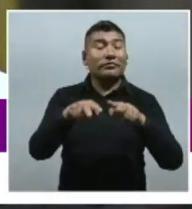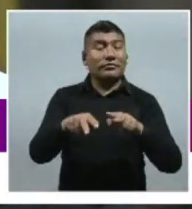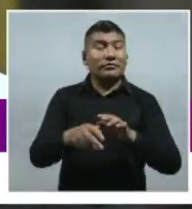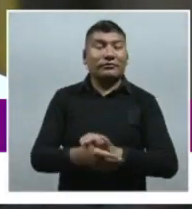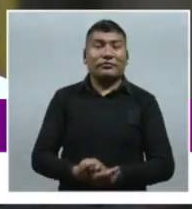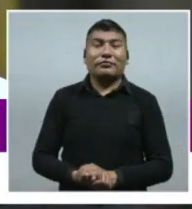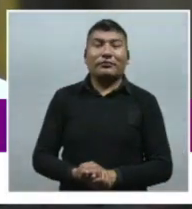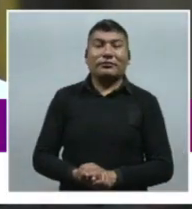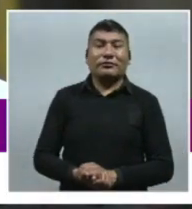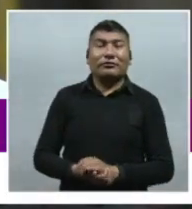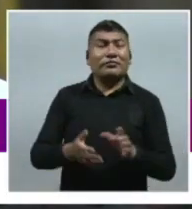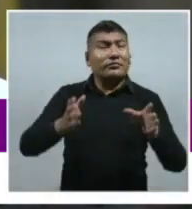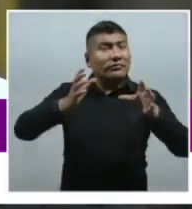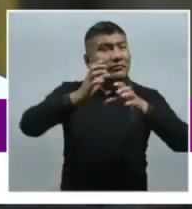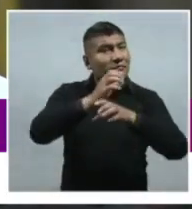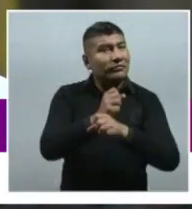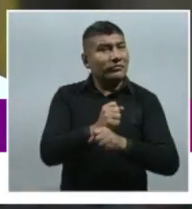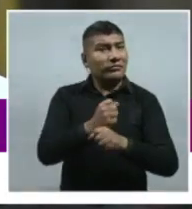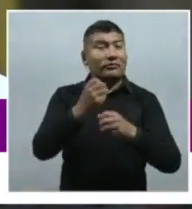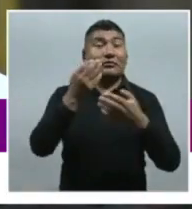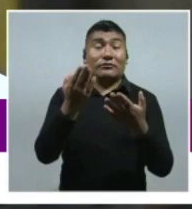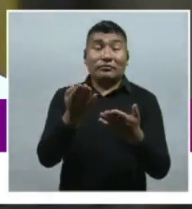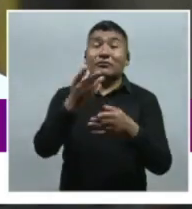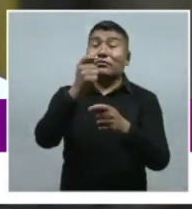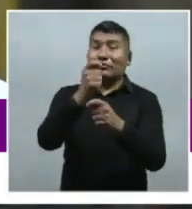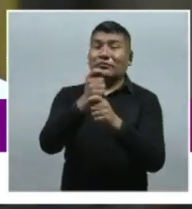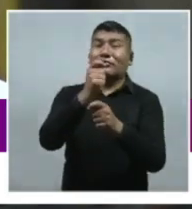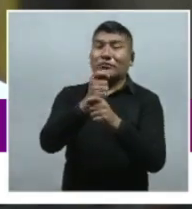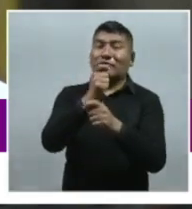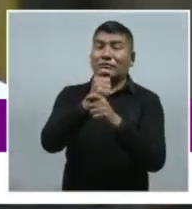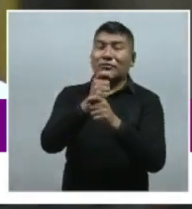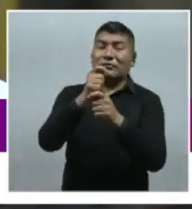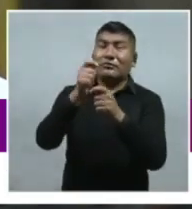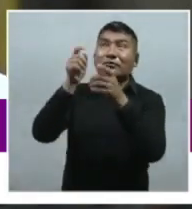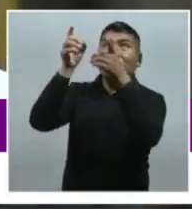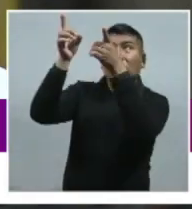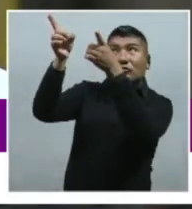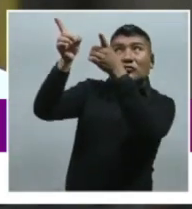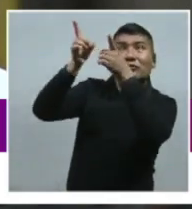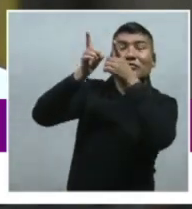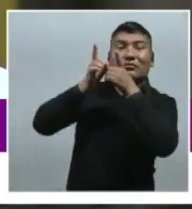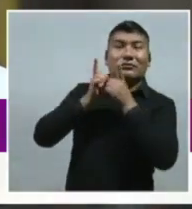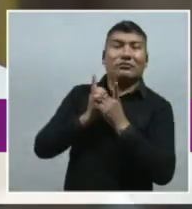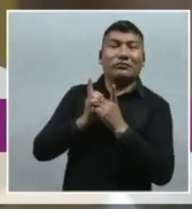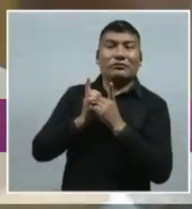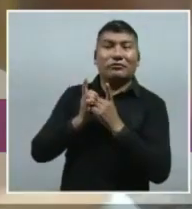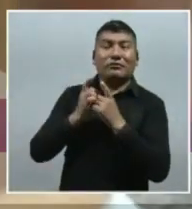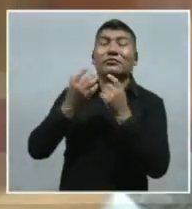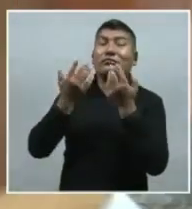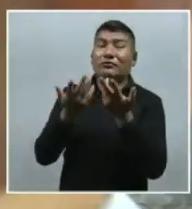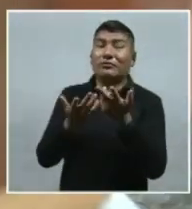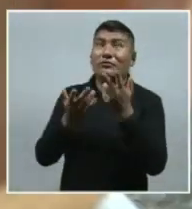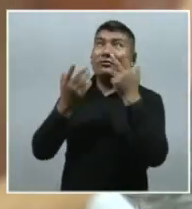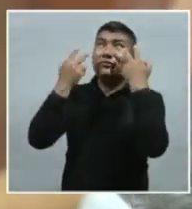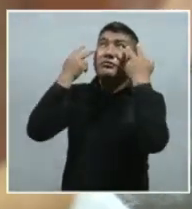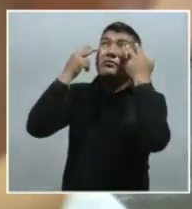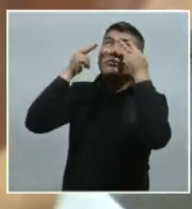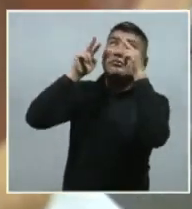es decir tenemos una tarea de recibir ese don hay que escucharle